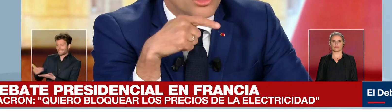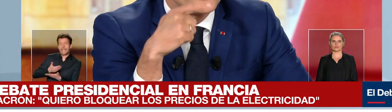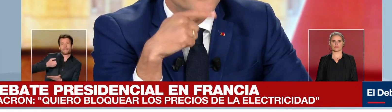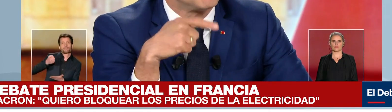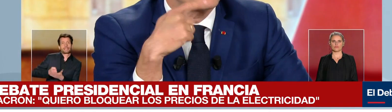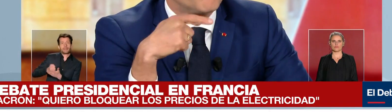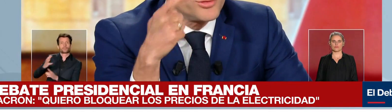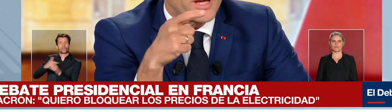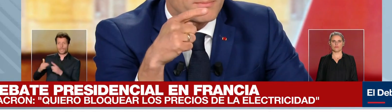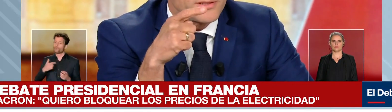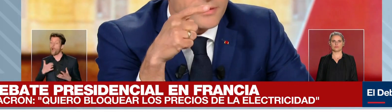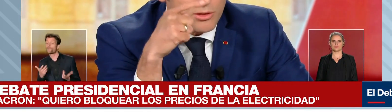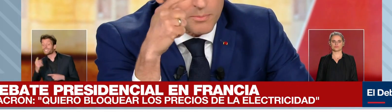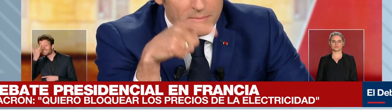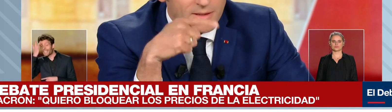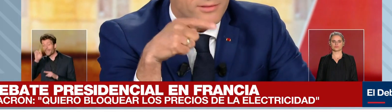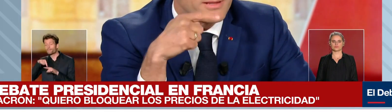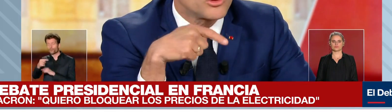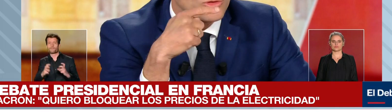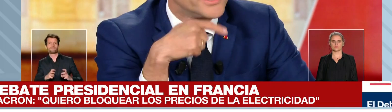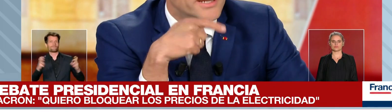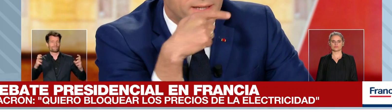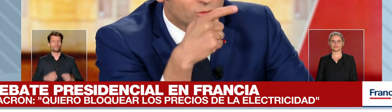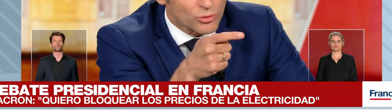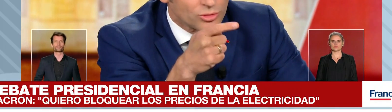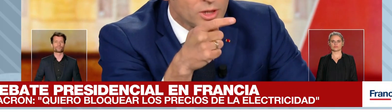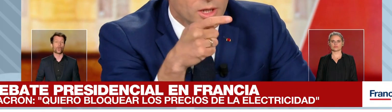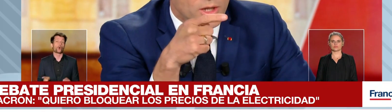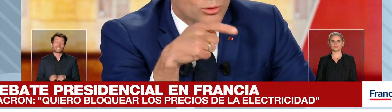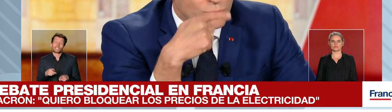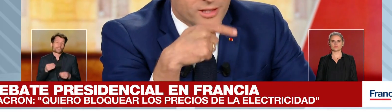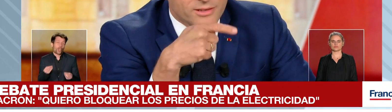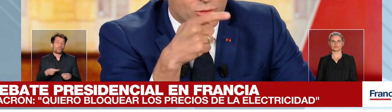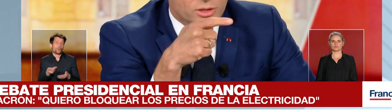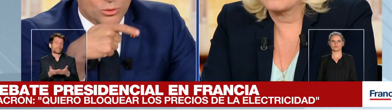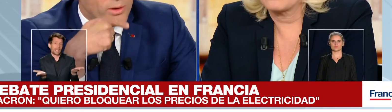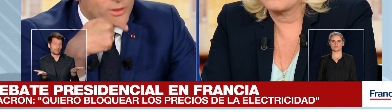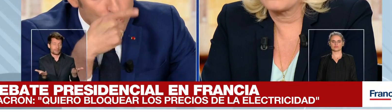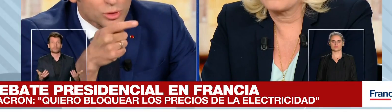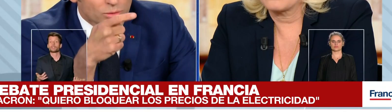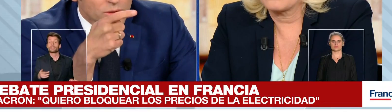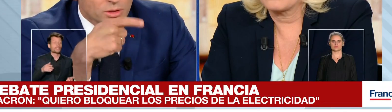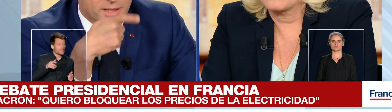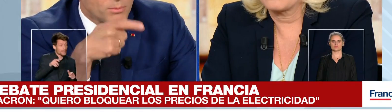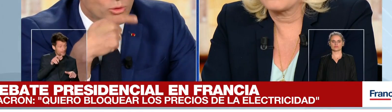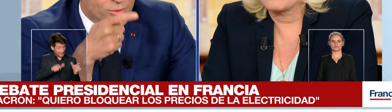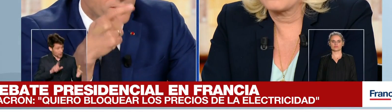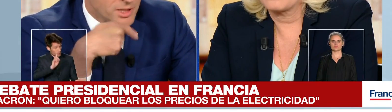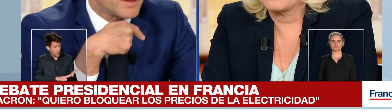mínimos sociales para hacer que el sistema sea más simple, permitir un sistema de solidaridad a la fuente, donde todos aquellos